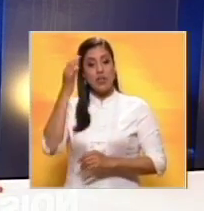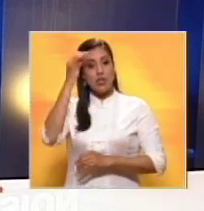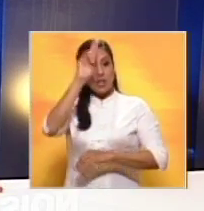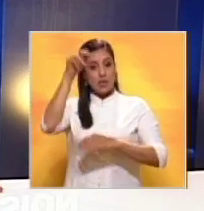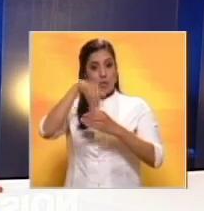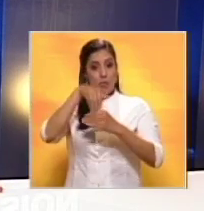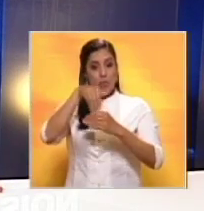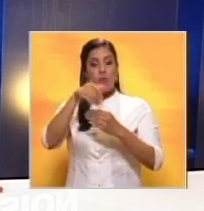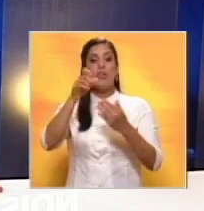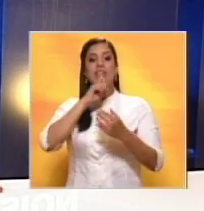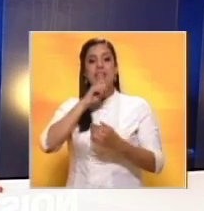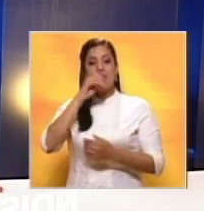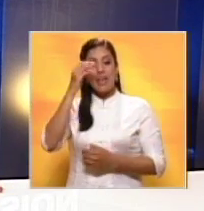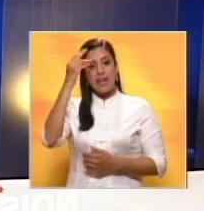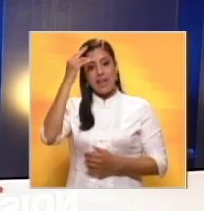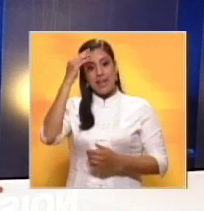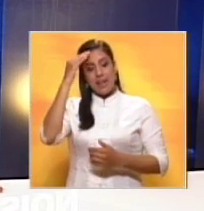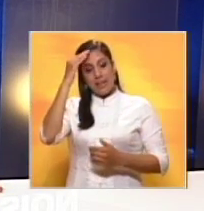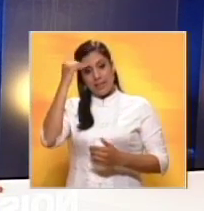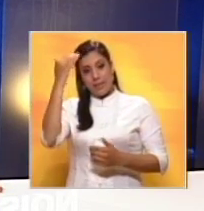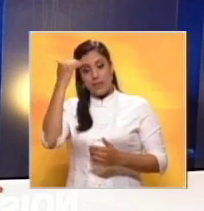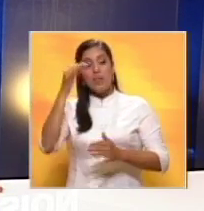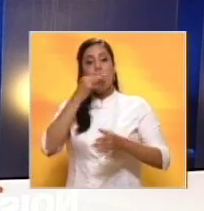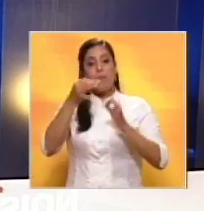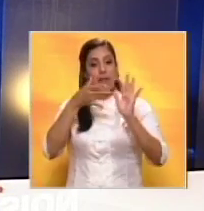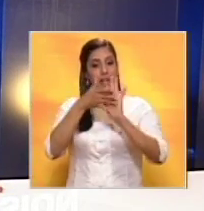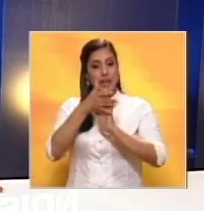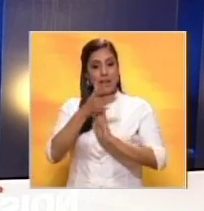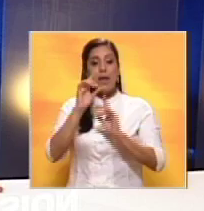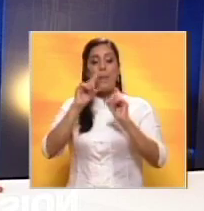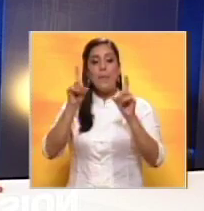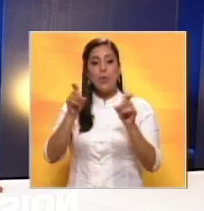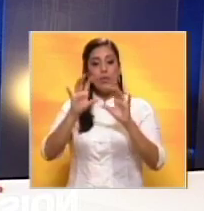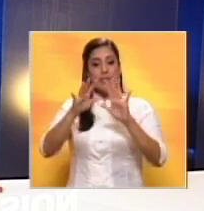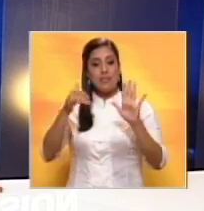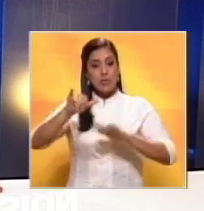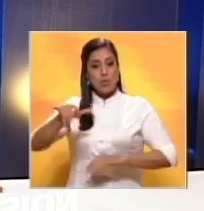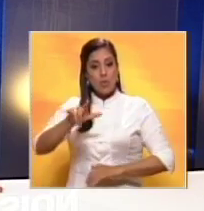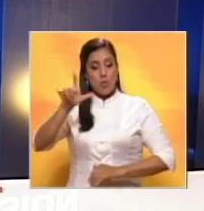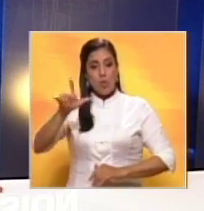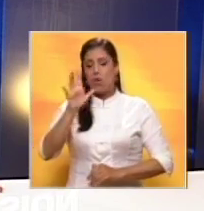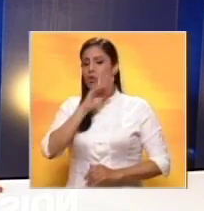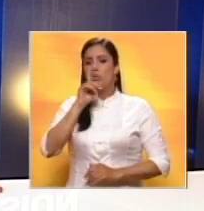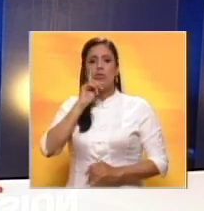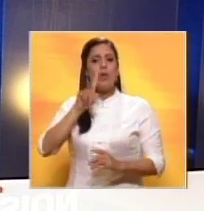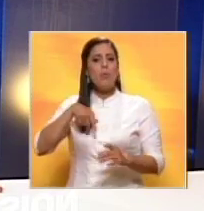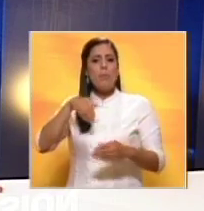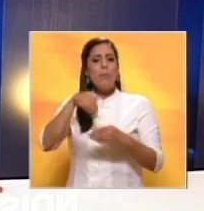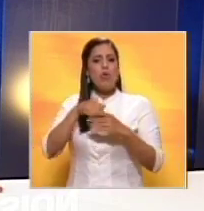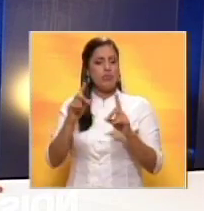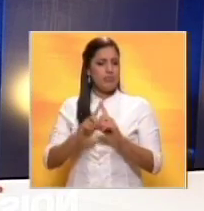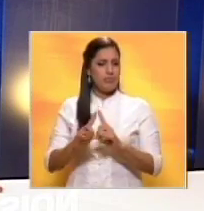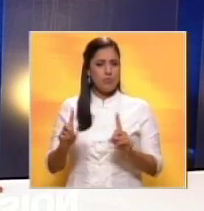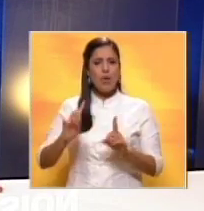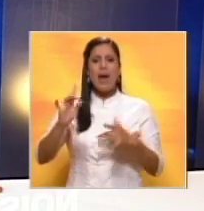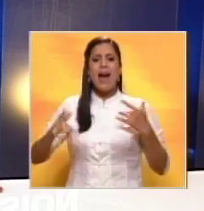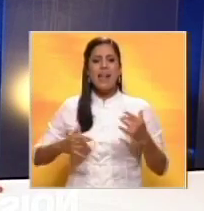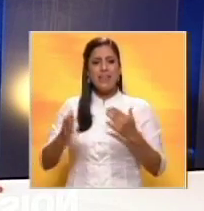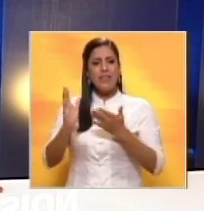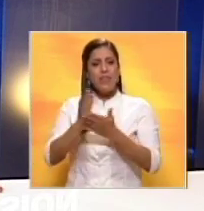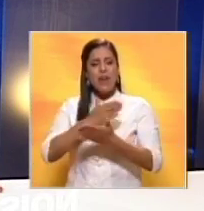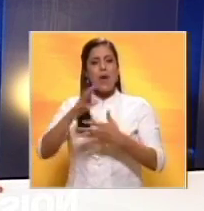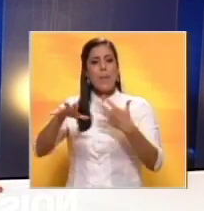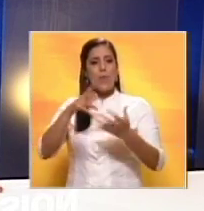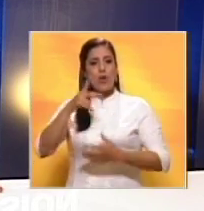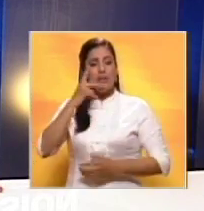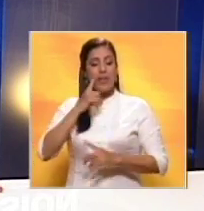Nacional Electoral, Tibisay Lucena, aseguró que la convocatoria de la Asamblea Nacional para este 16 de julio no es un acto de votación, sino una actividad de agitación